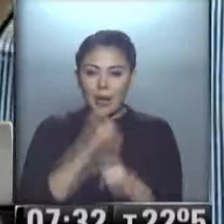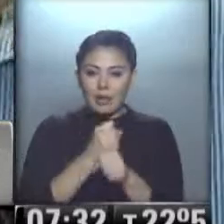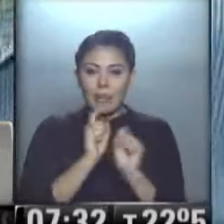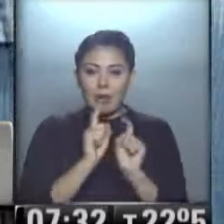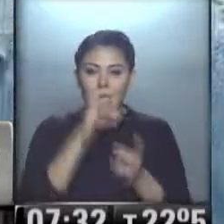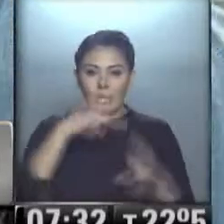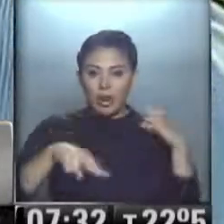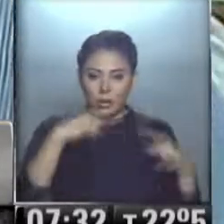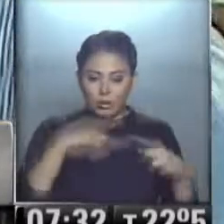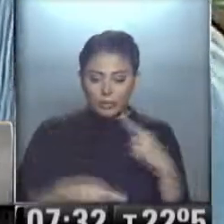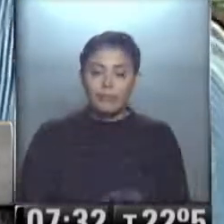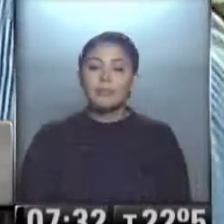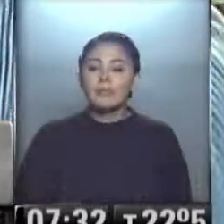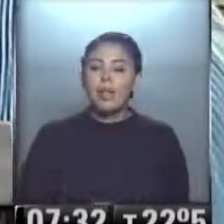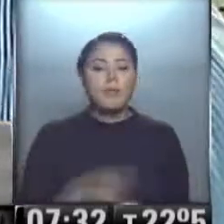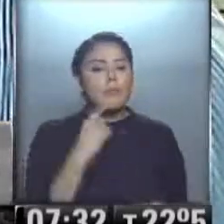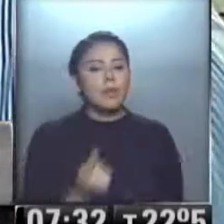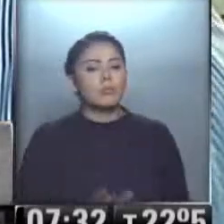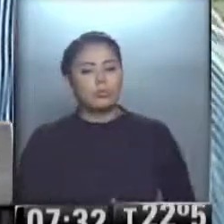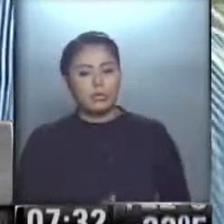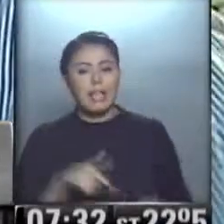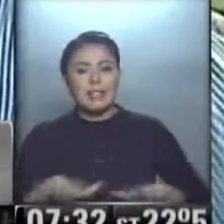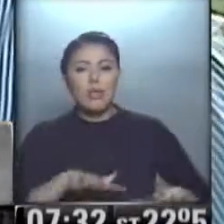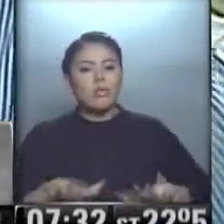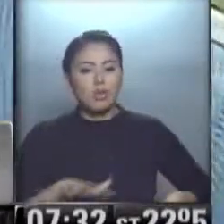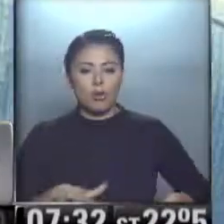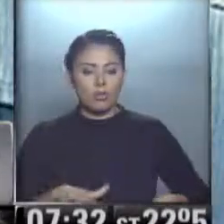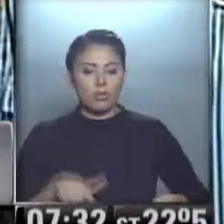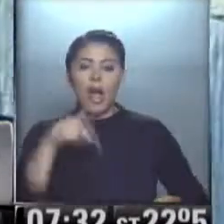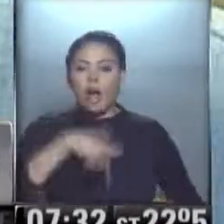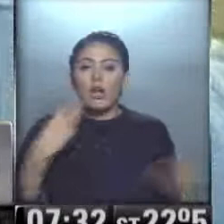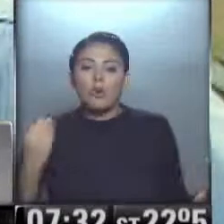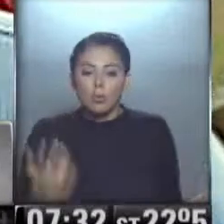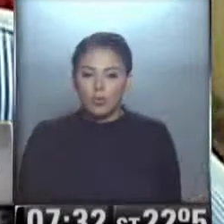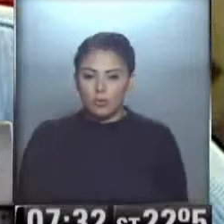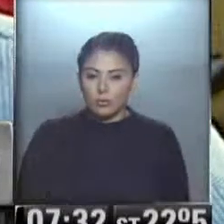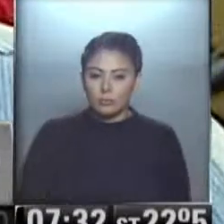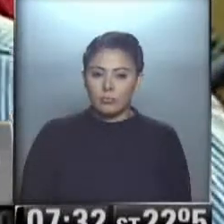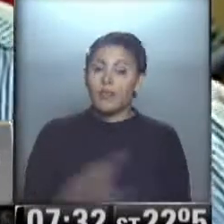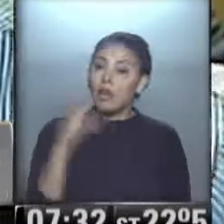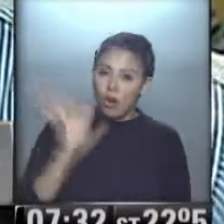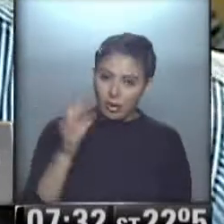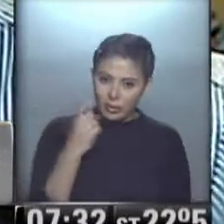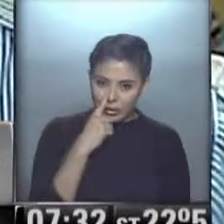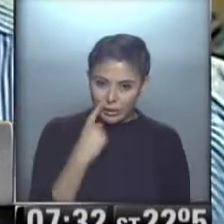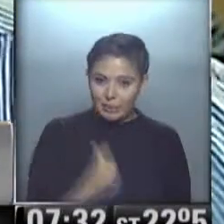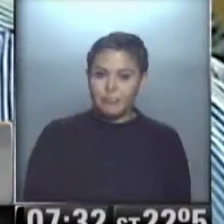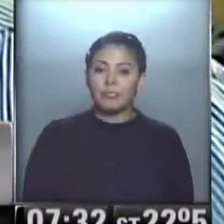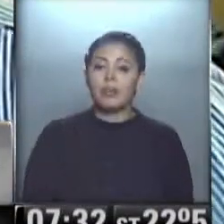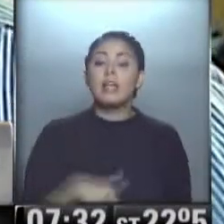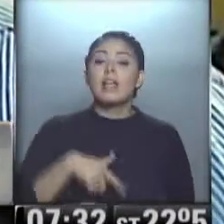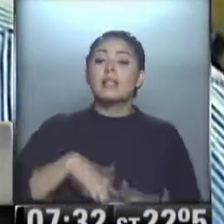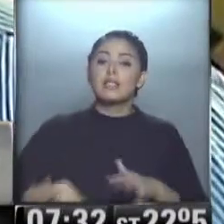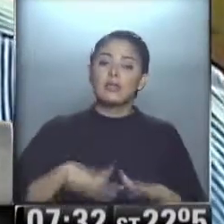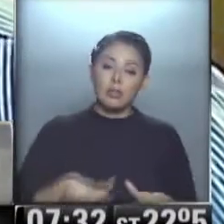restaurante Aleale. Toledo, ¿cuál es la situación en este momento? ¿Qué tal? Buen día. Sí, la situación